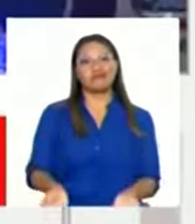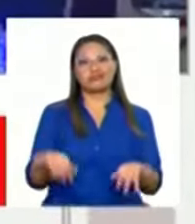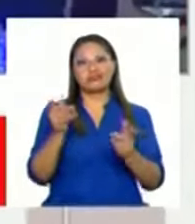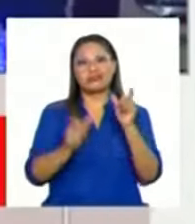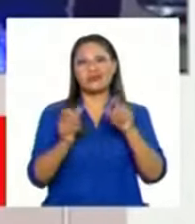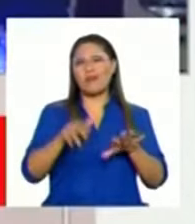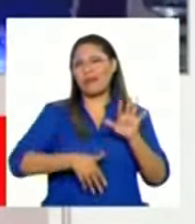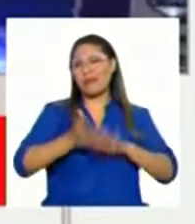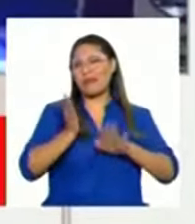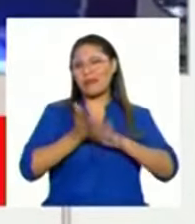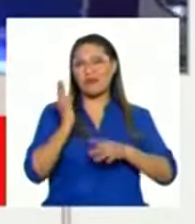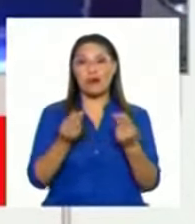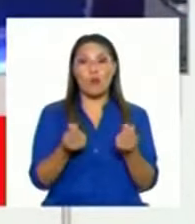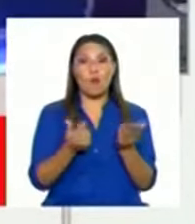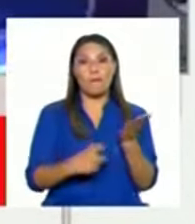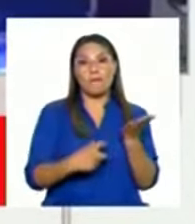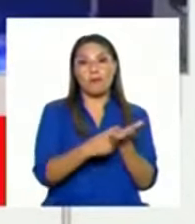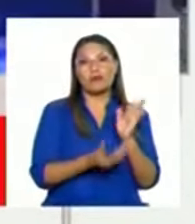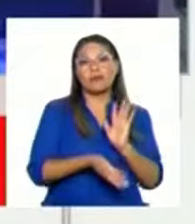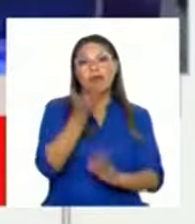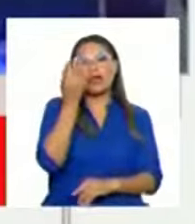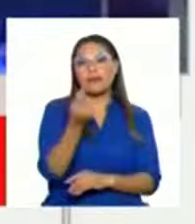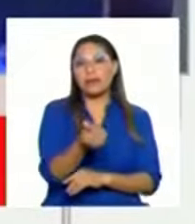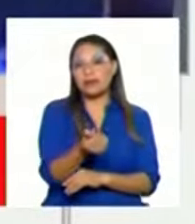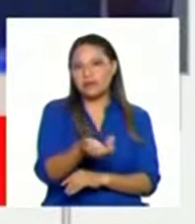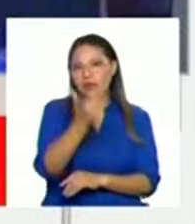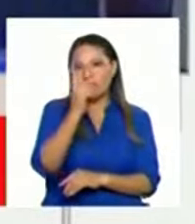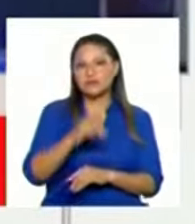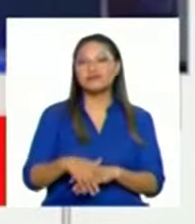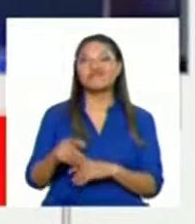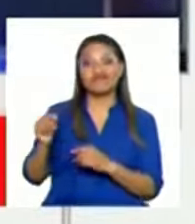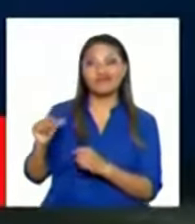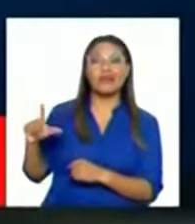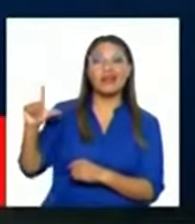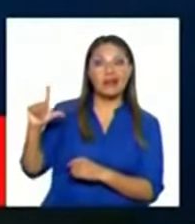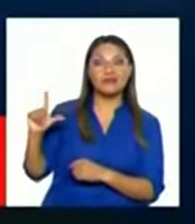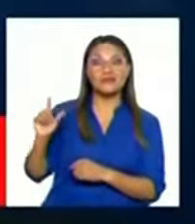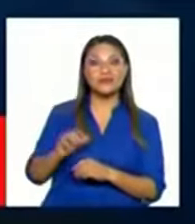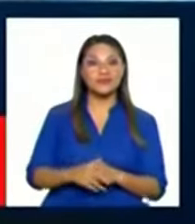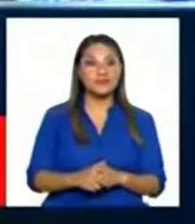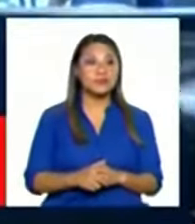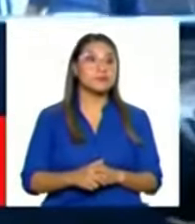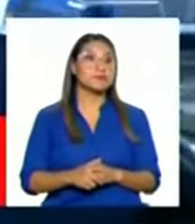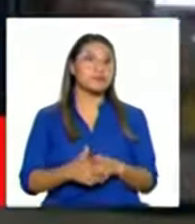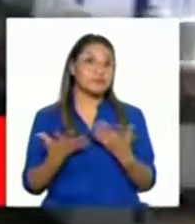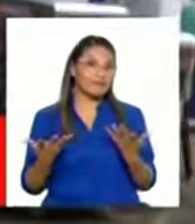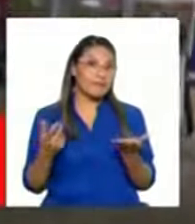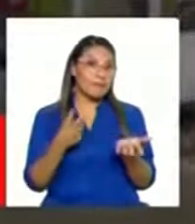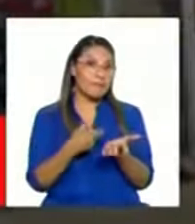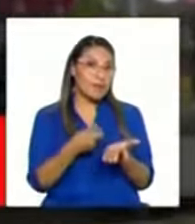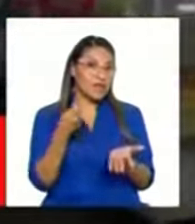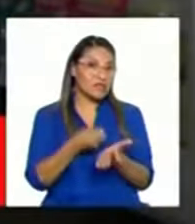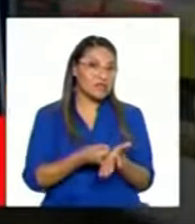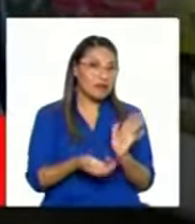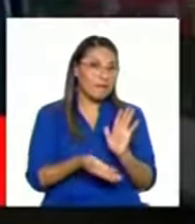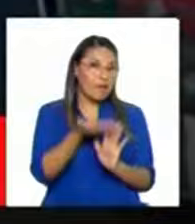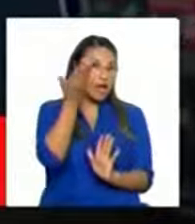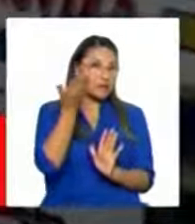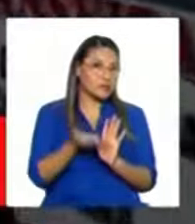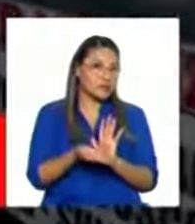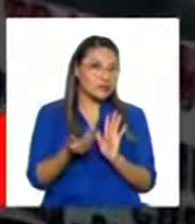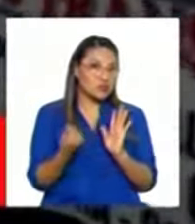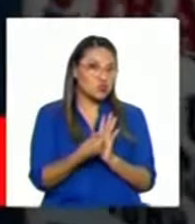más, y sobre todo los precios, ¿no?, de los pasajes, que están un poco más caros. Sí, están el doble. Pues. precios de pasajes elevados, pero con una